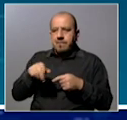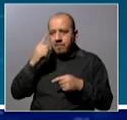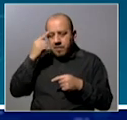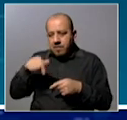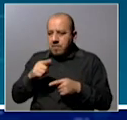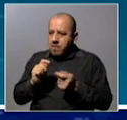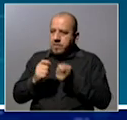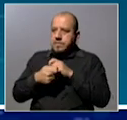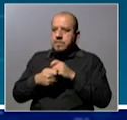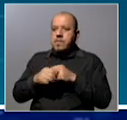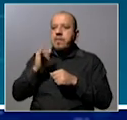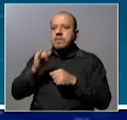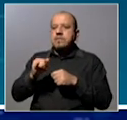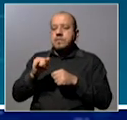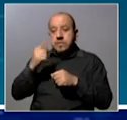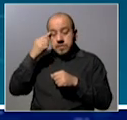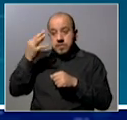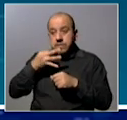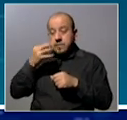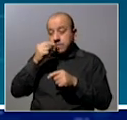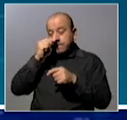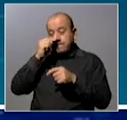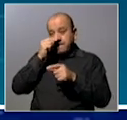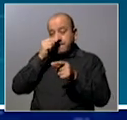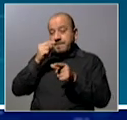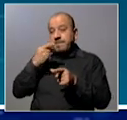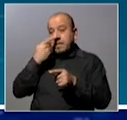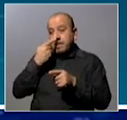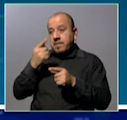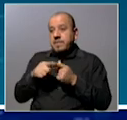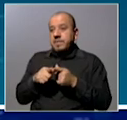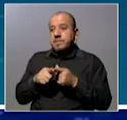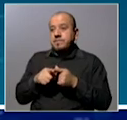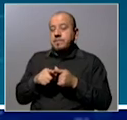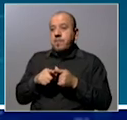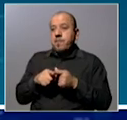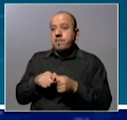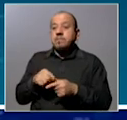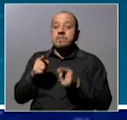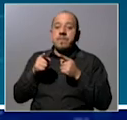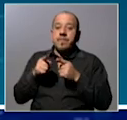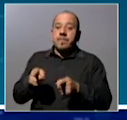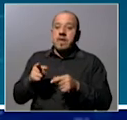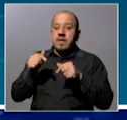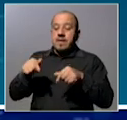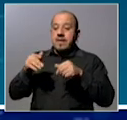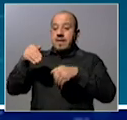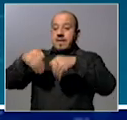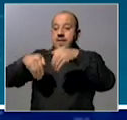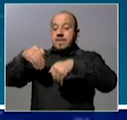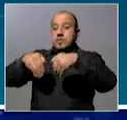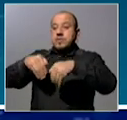esto. Lo que sí realmente es interesante, y acá es, digamos, es la gran cuestión de esta elección,